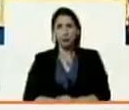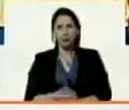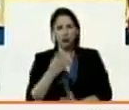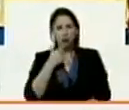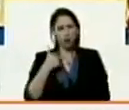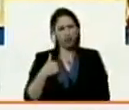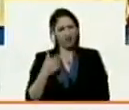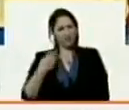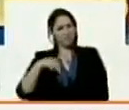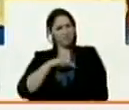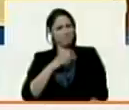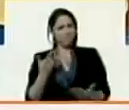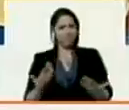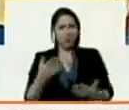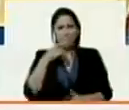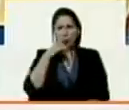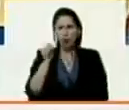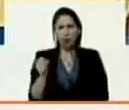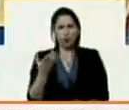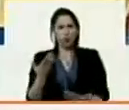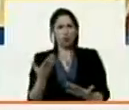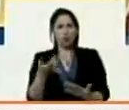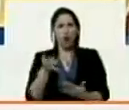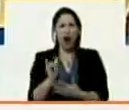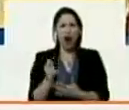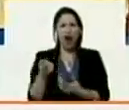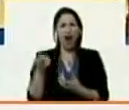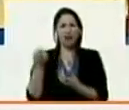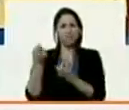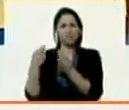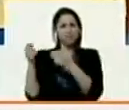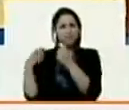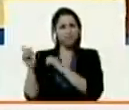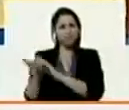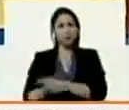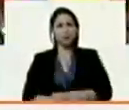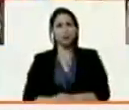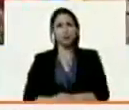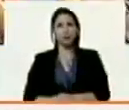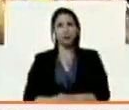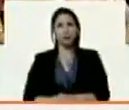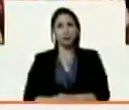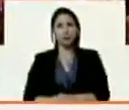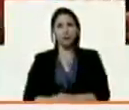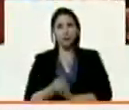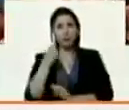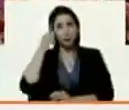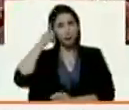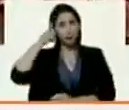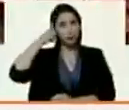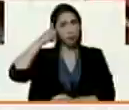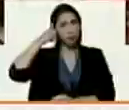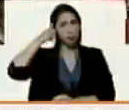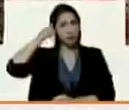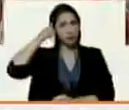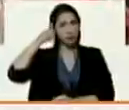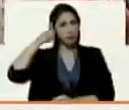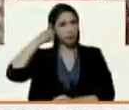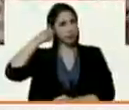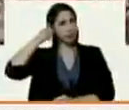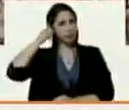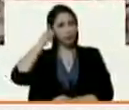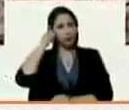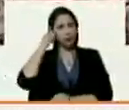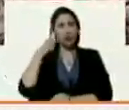nosotros que Nicolás es el que está exportando la brisa bolivariana. Nos dicen a